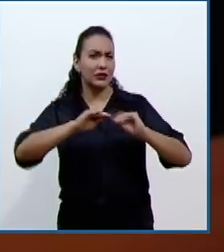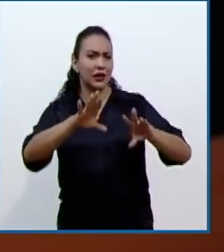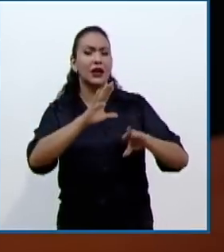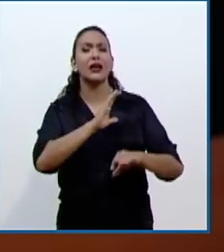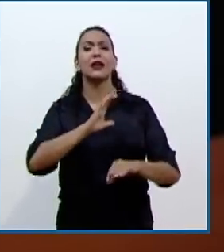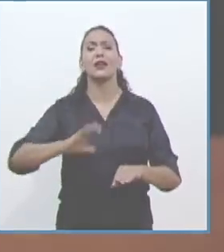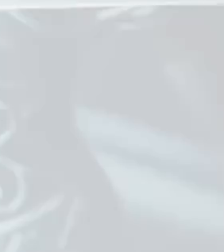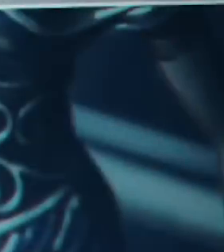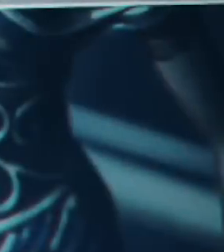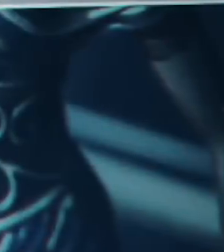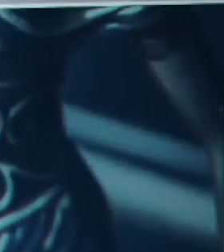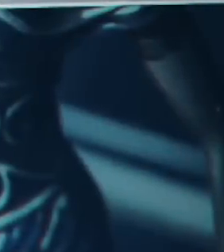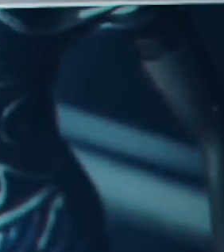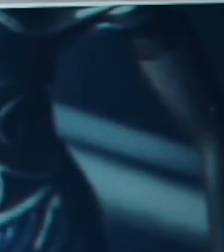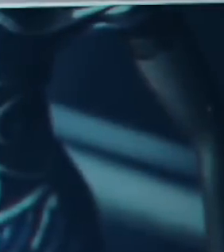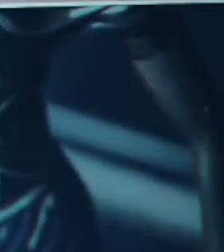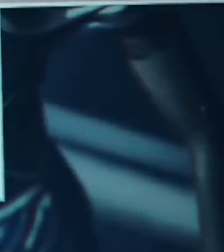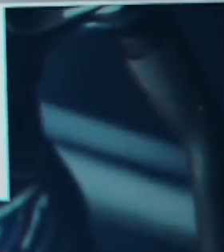legislativas.